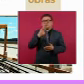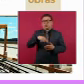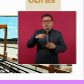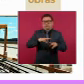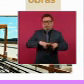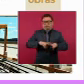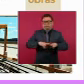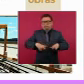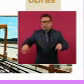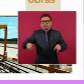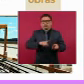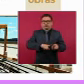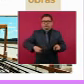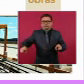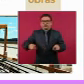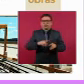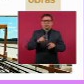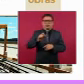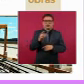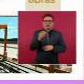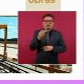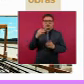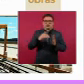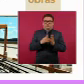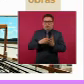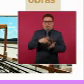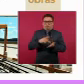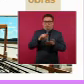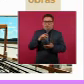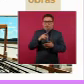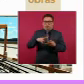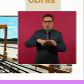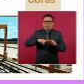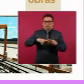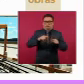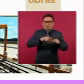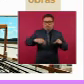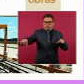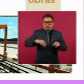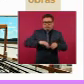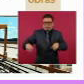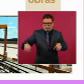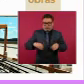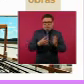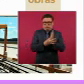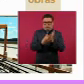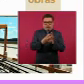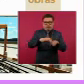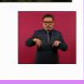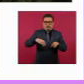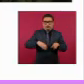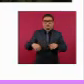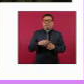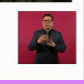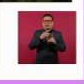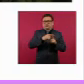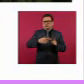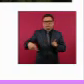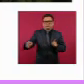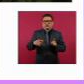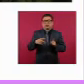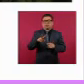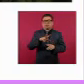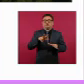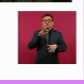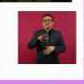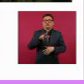y 29.392 toneladas de riel. Dentro del tramo 2 se construyen 18 kilómetros de